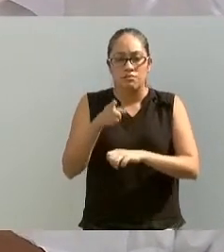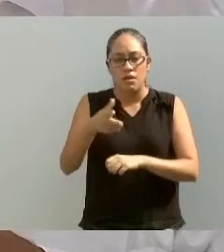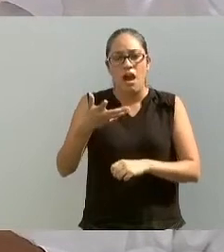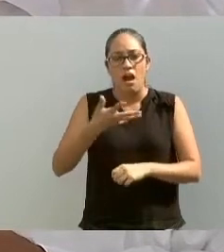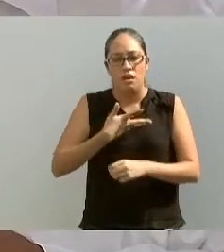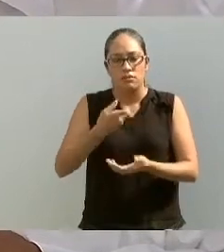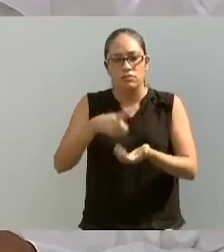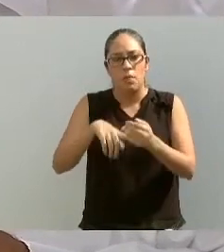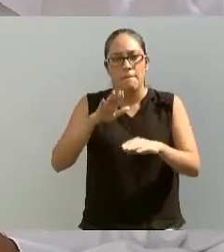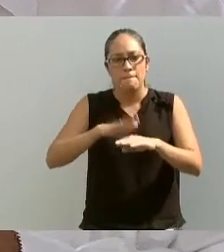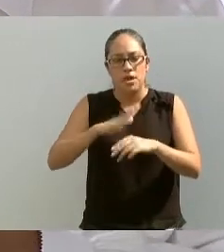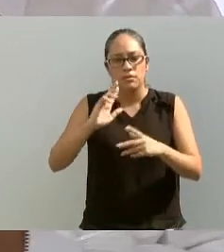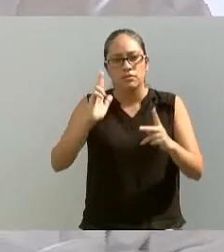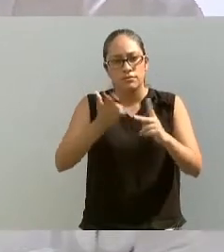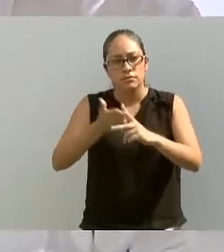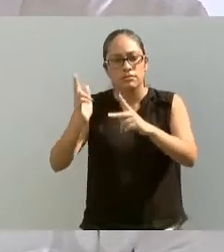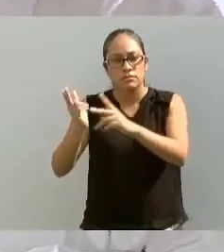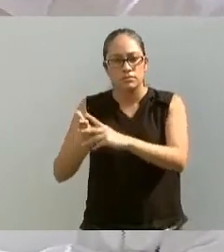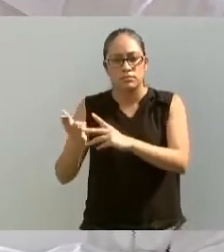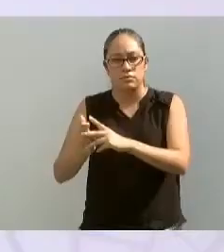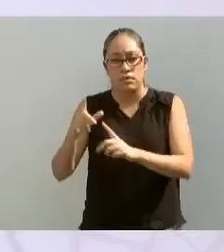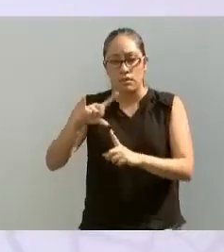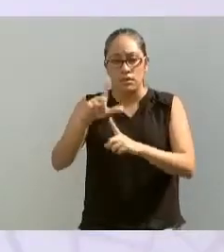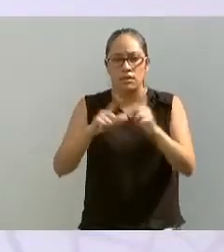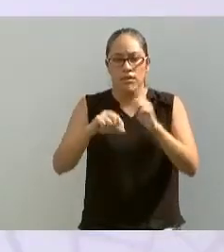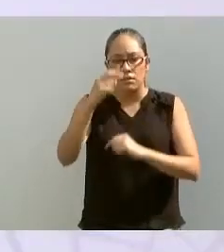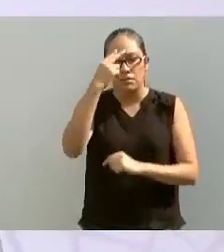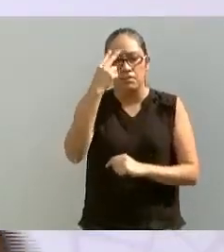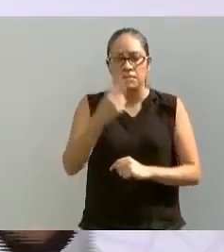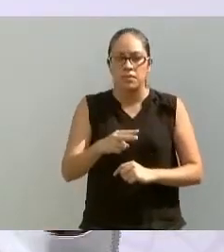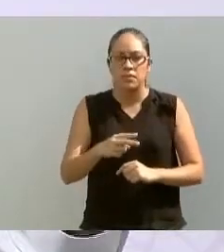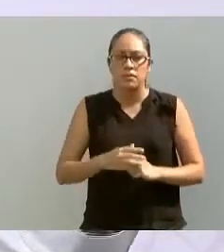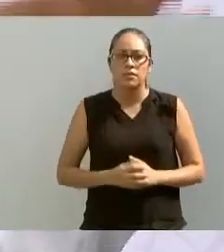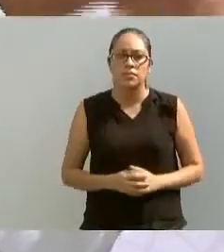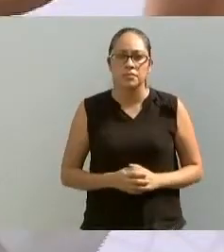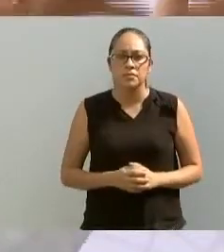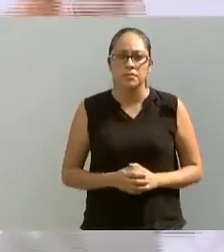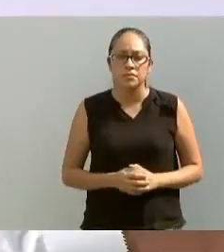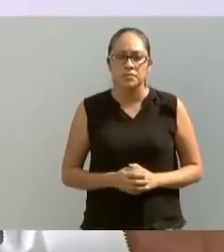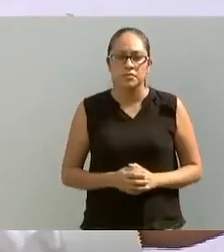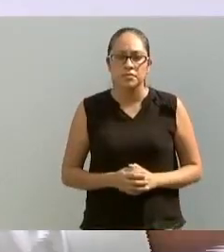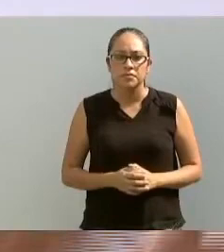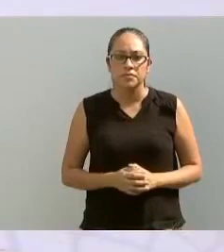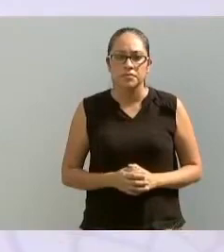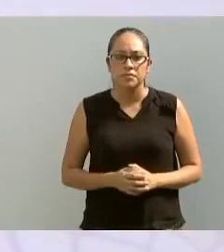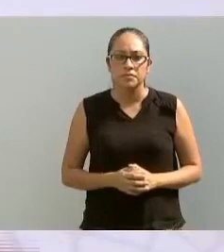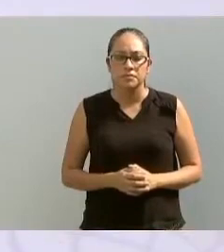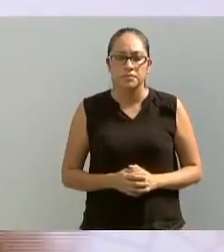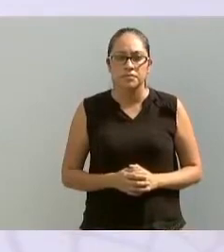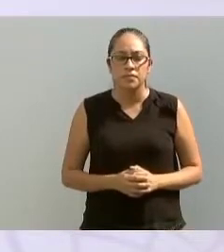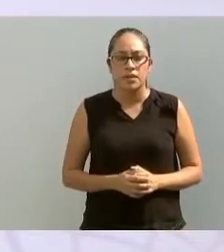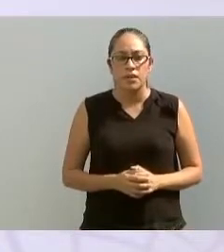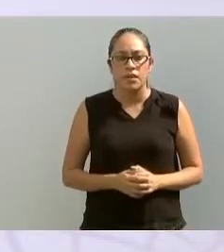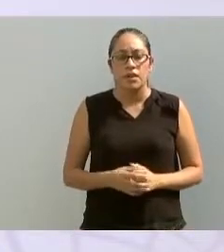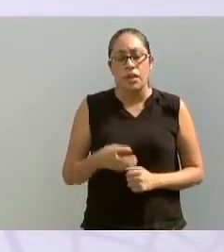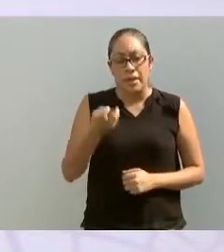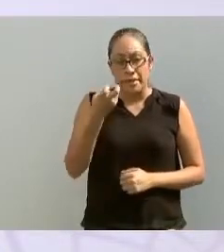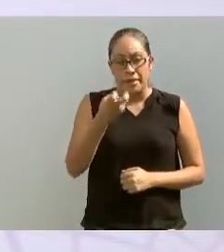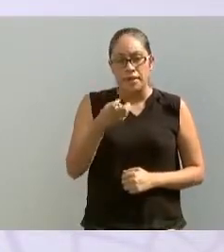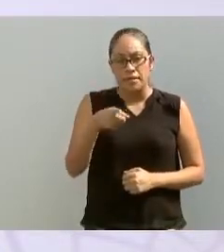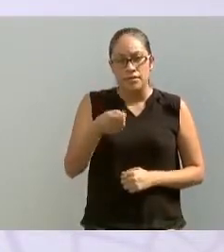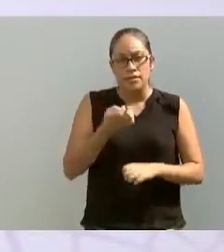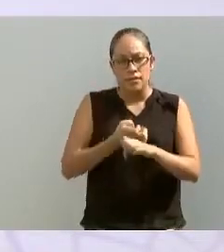homicidios en el país. Y no es por el estado de Colima, es